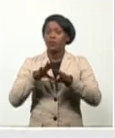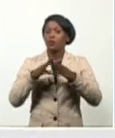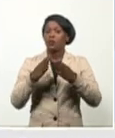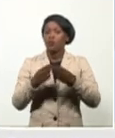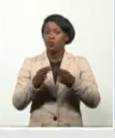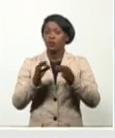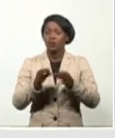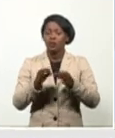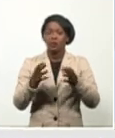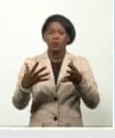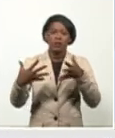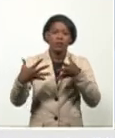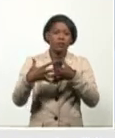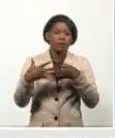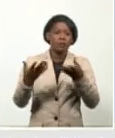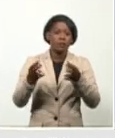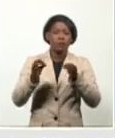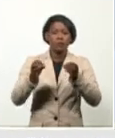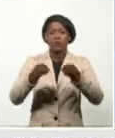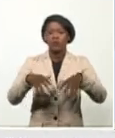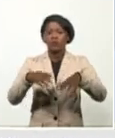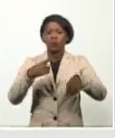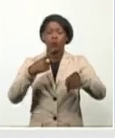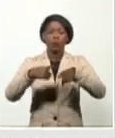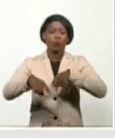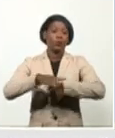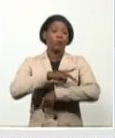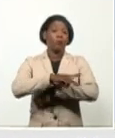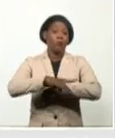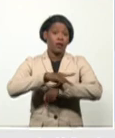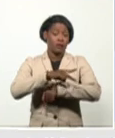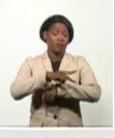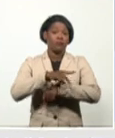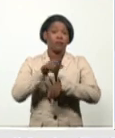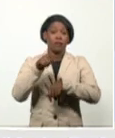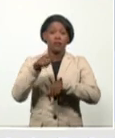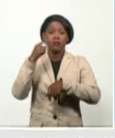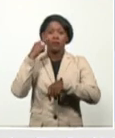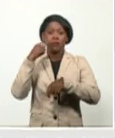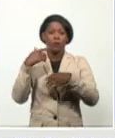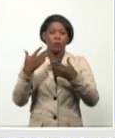relación con la situación de las Américas, en la cual la letalidad es de un